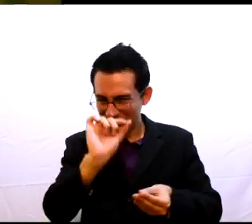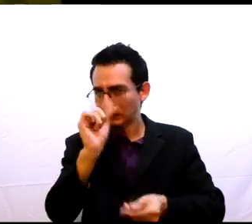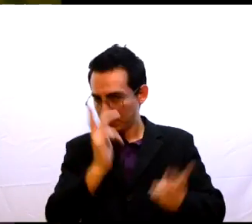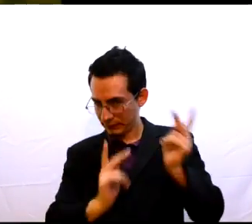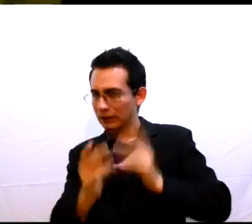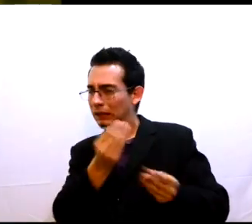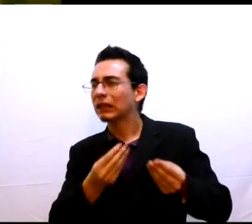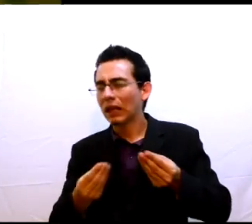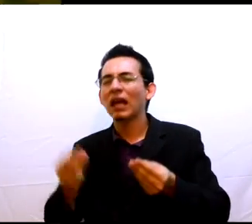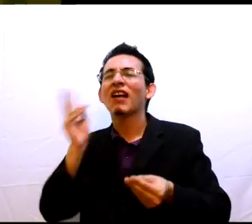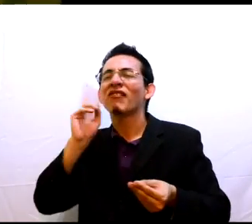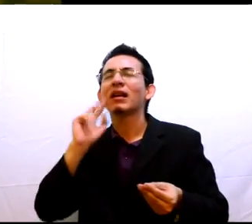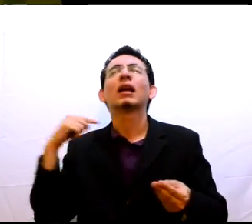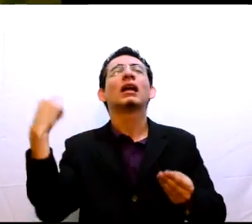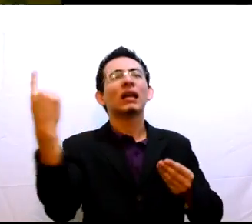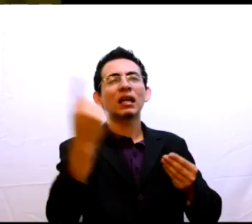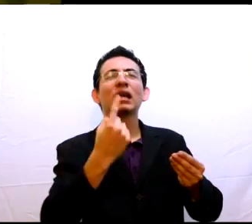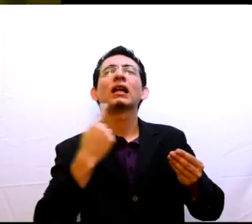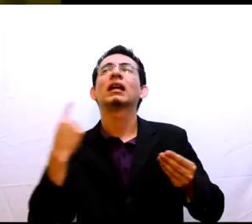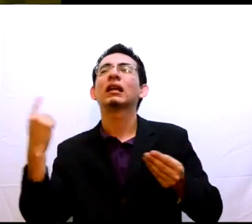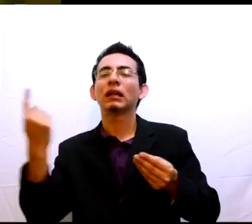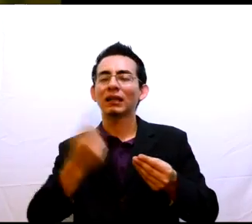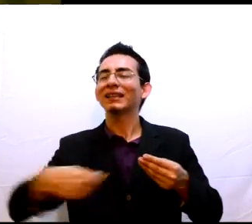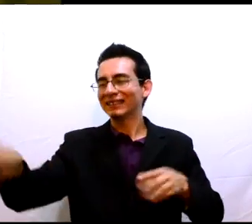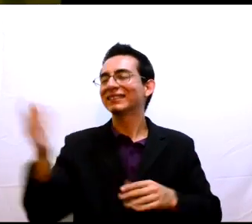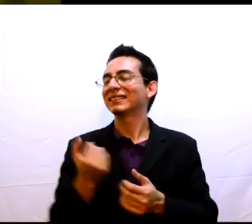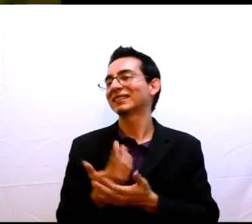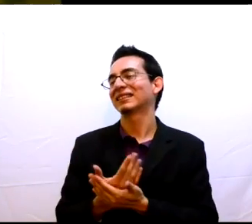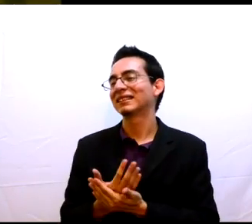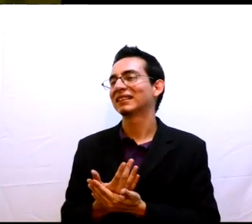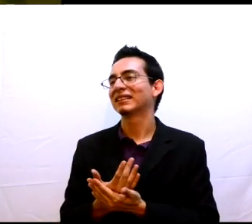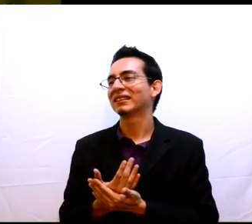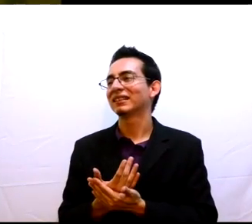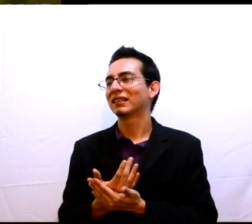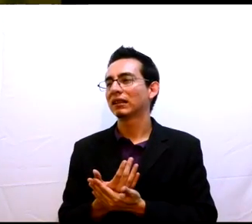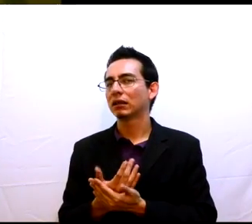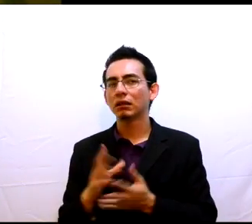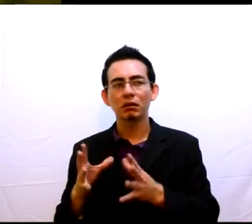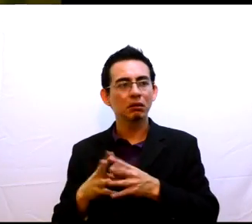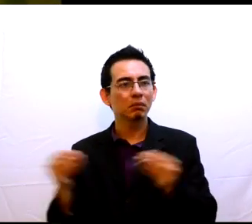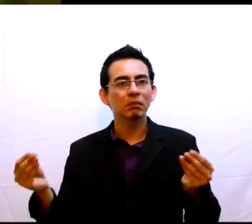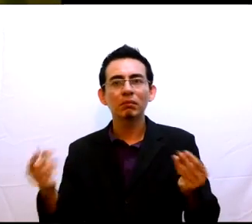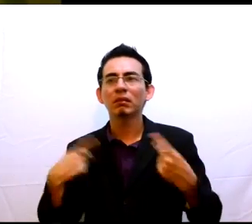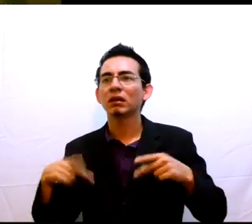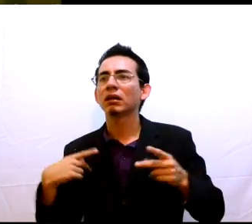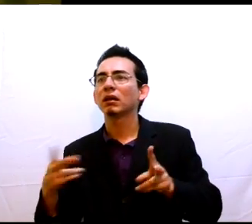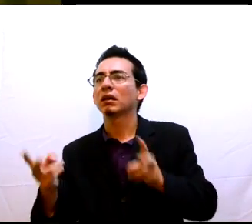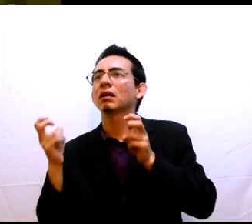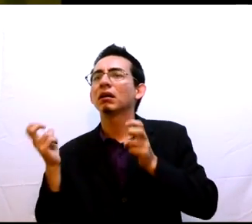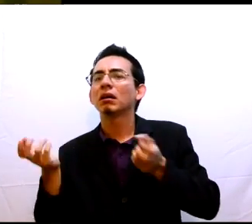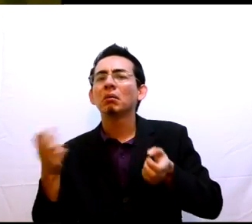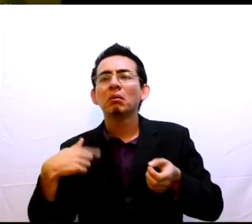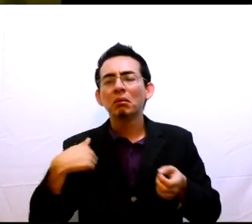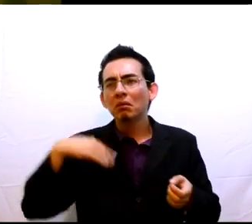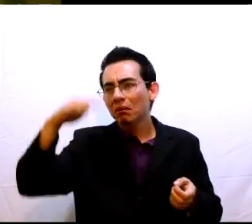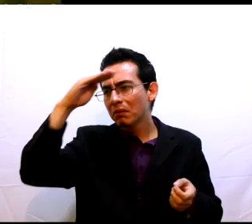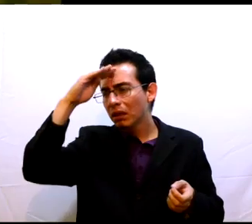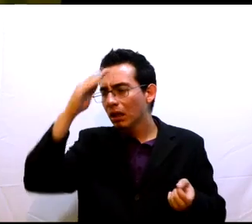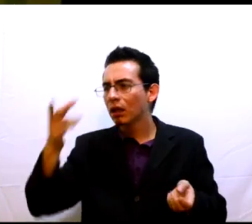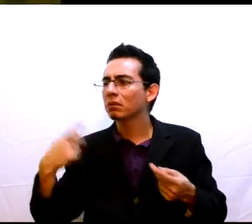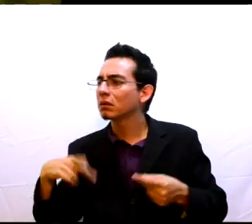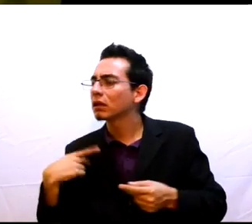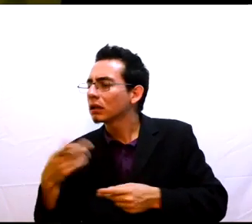y luego déjenme dar una vueltita y no le dan la llave y se va a contar factura y pues es que yo me confié que